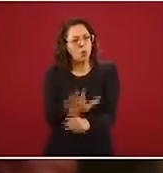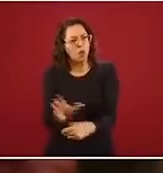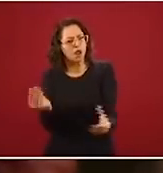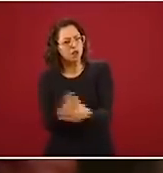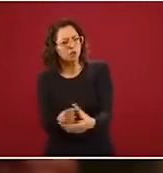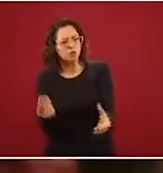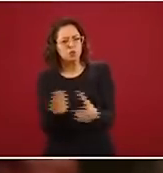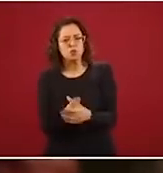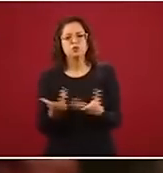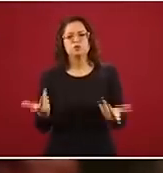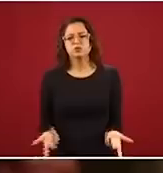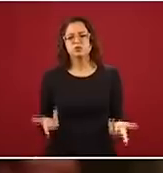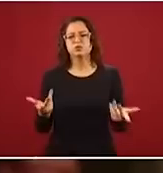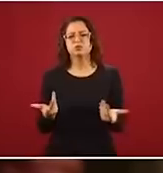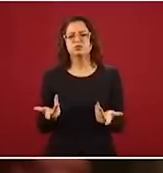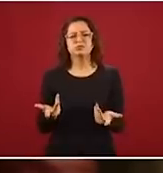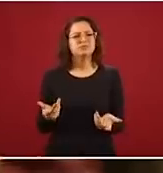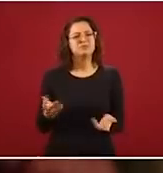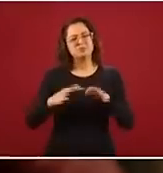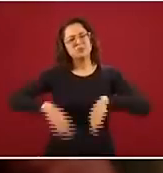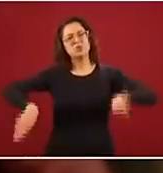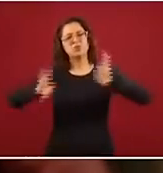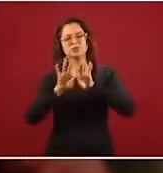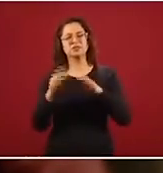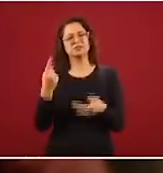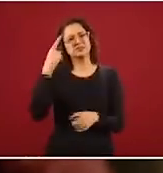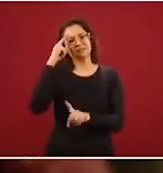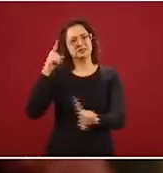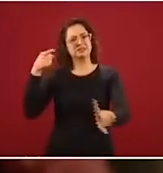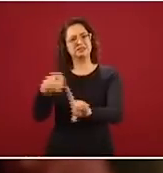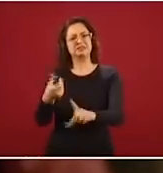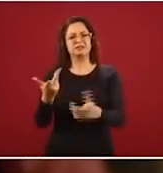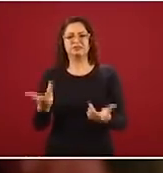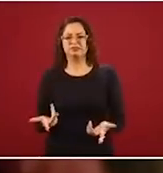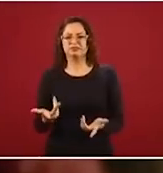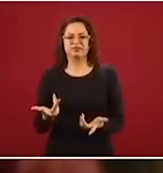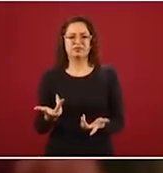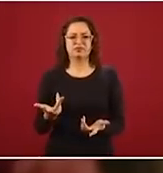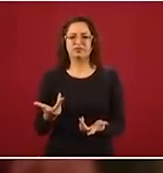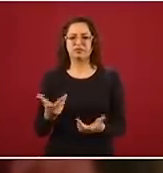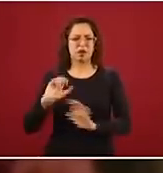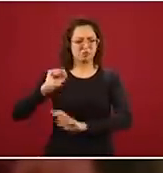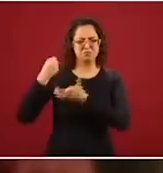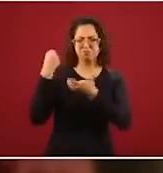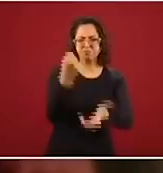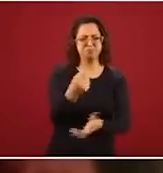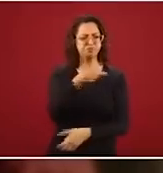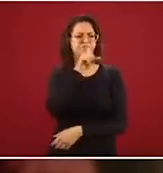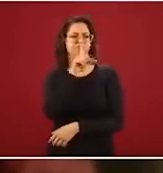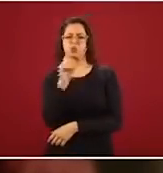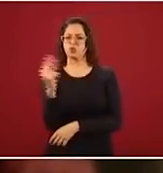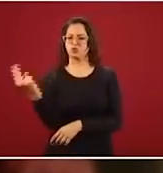hacen favor, y basado en qué modelo, porque es muy importante este aspecto, no necesita grandes inversiones